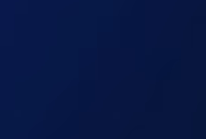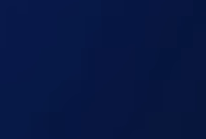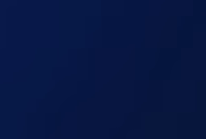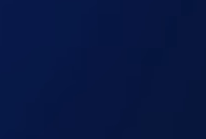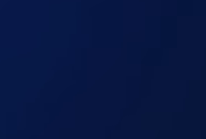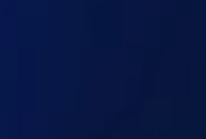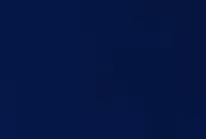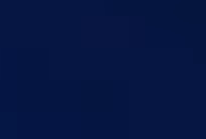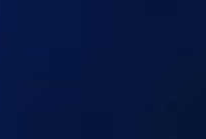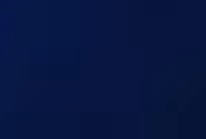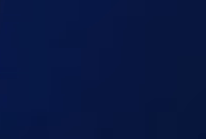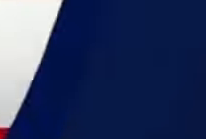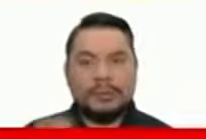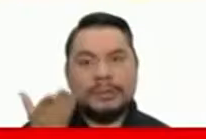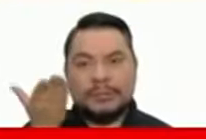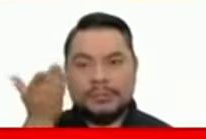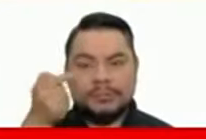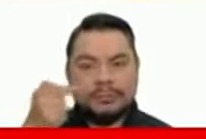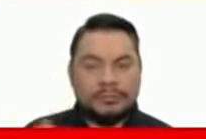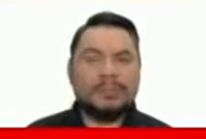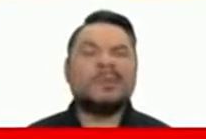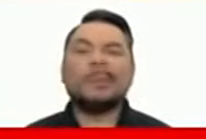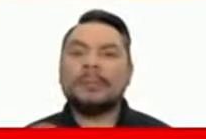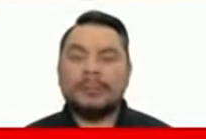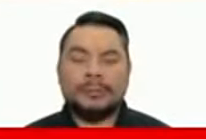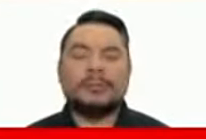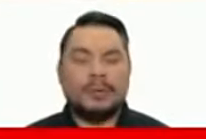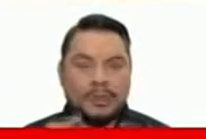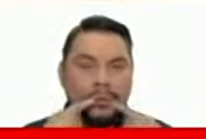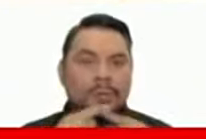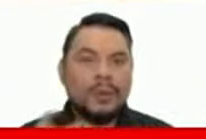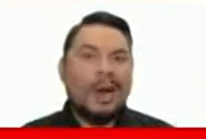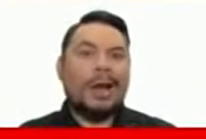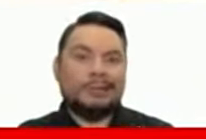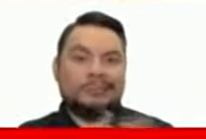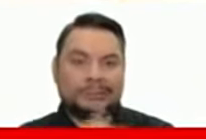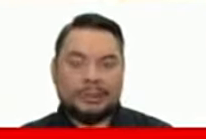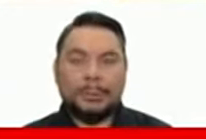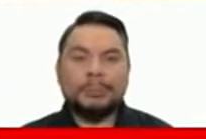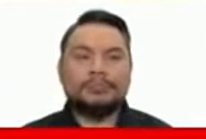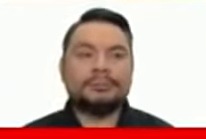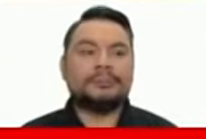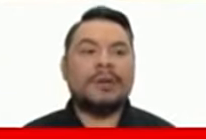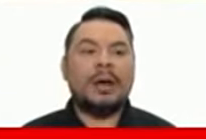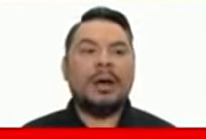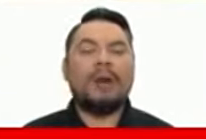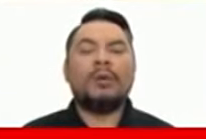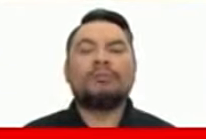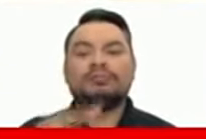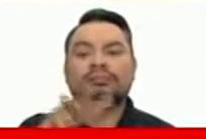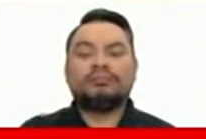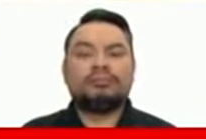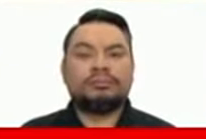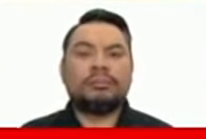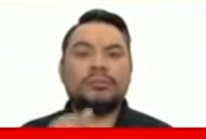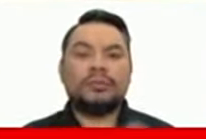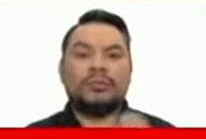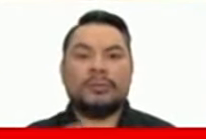embargo, los señores ministros de Estado en las carteras antes anunciadas. Resoluciones supremas. Número